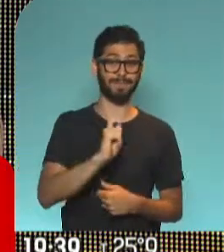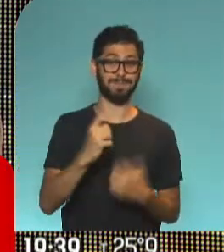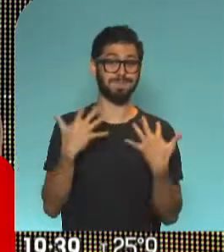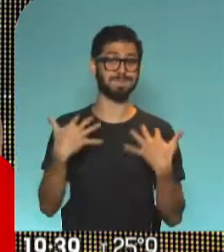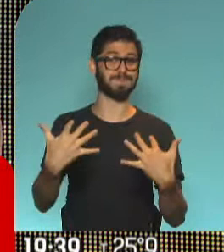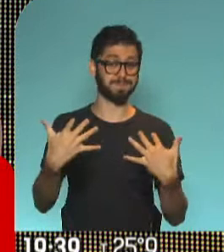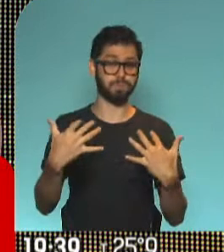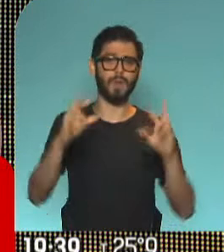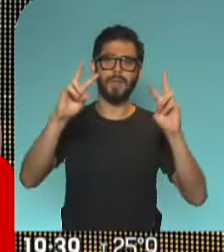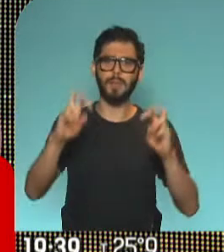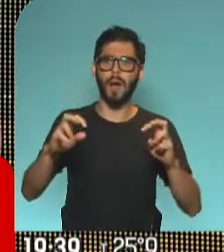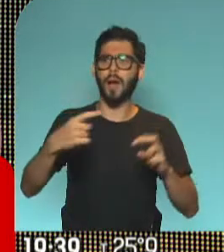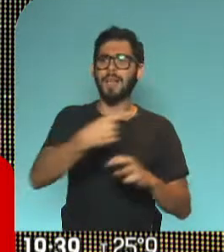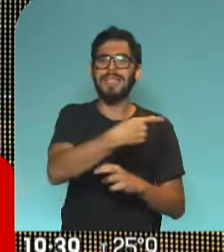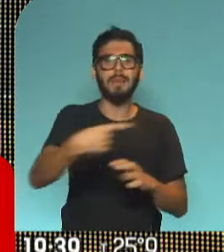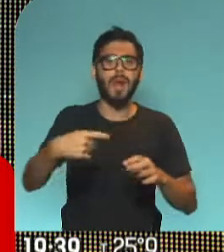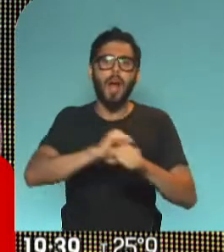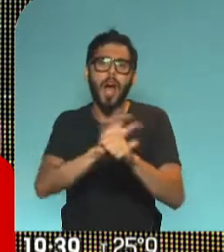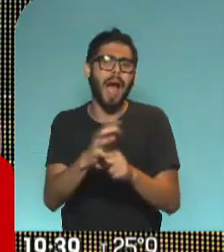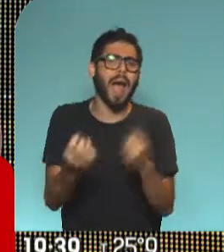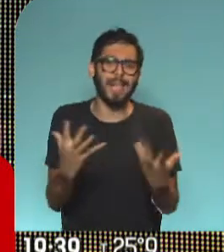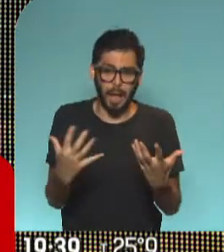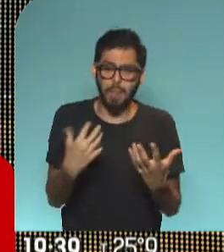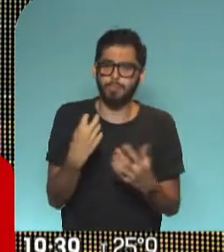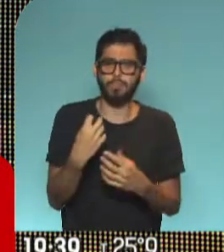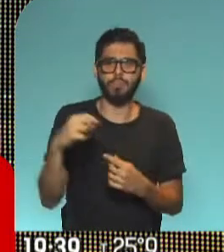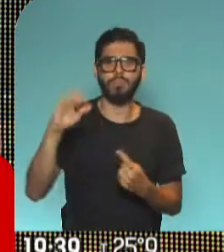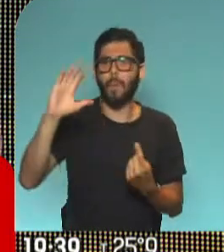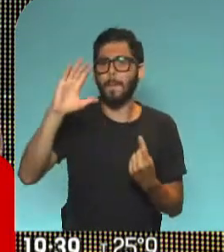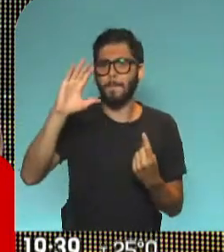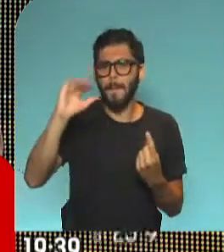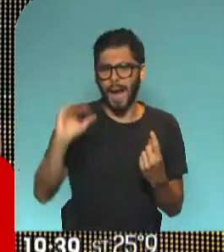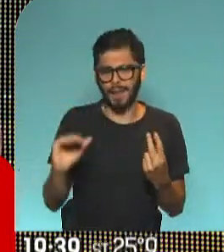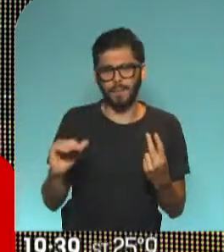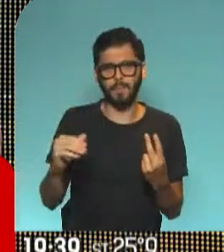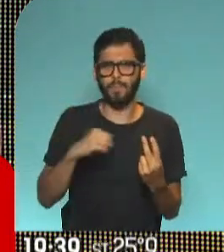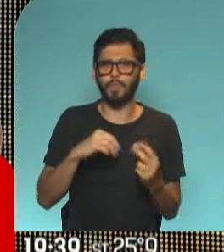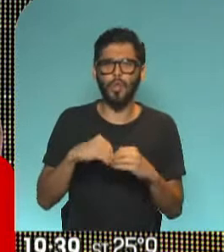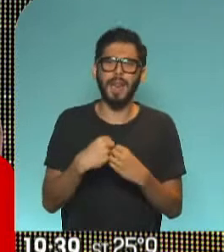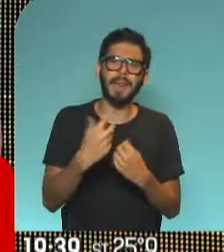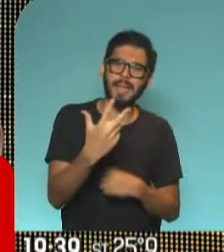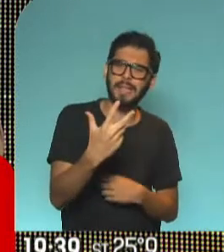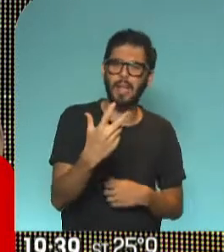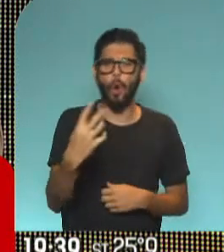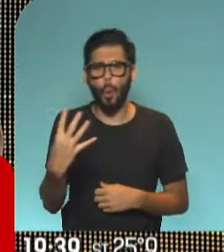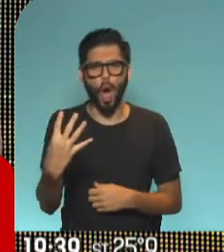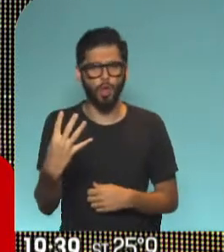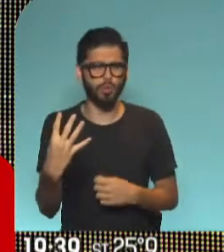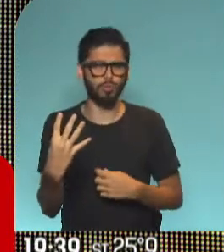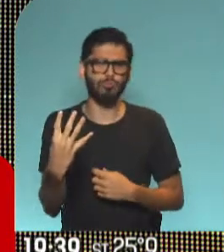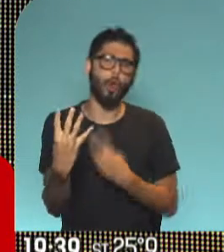lo sucedido en la semana epidemiológica, y yo en particular dos más, fueron 3 o 4, en las